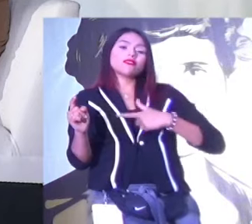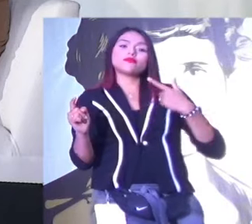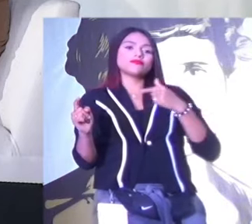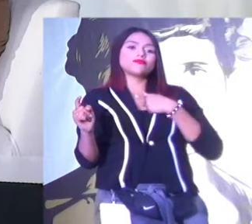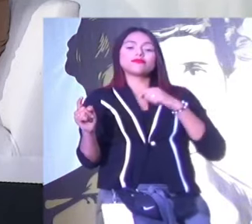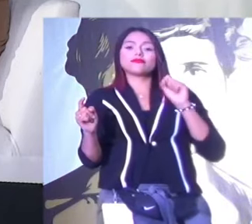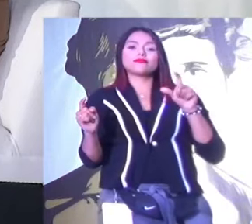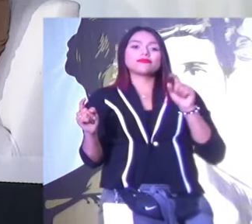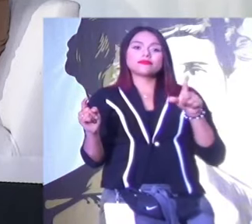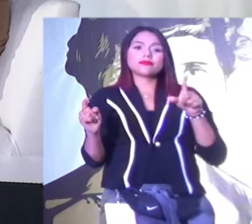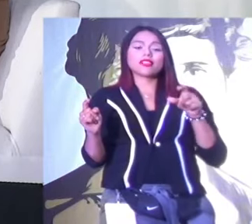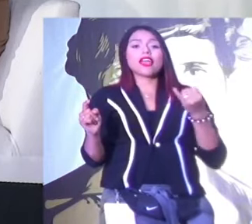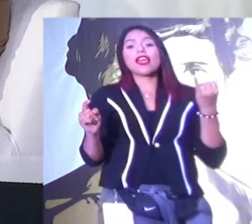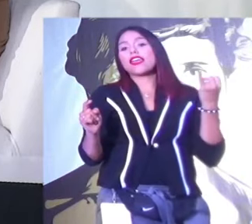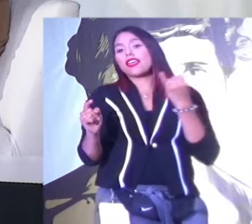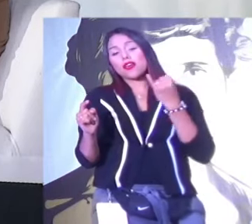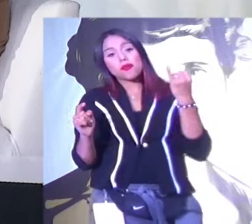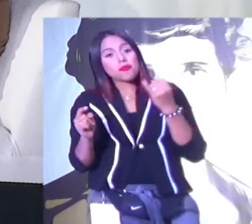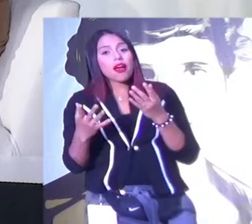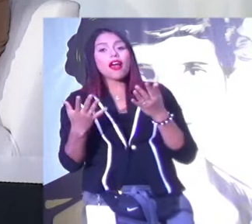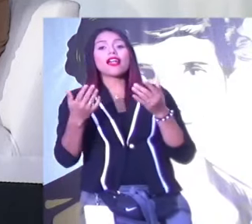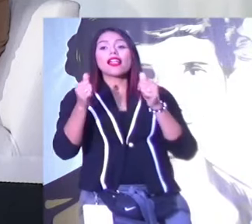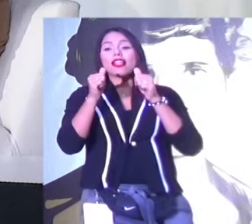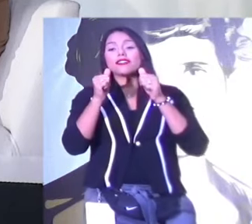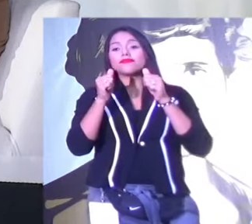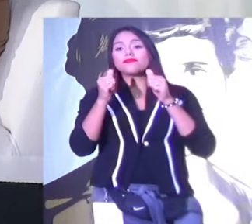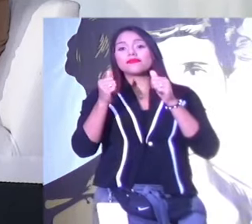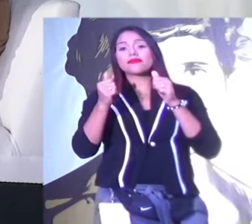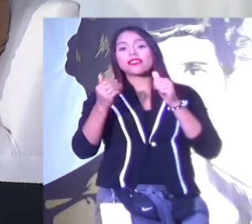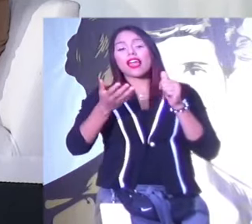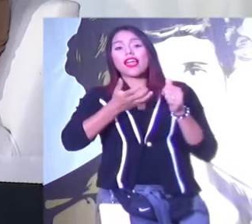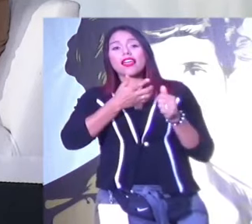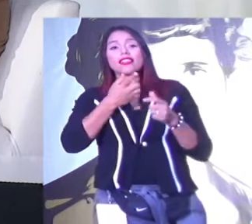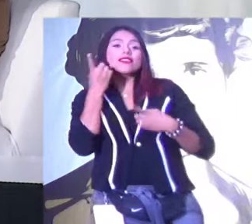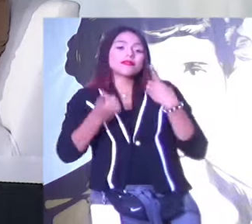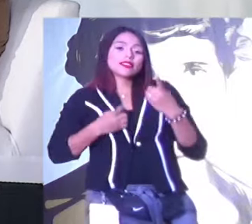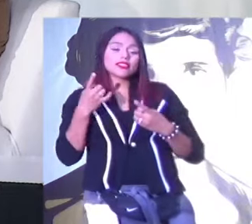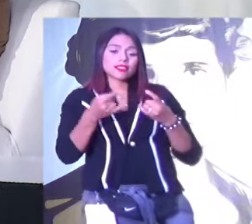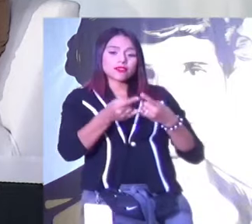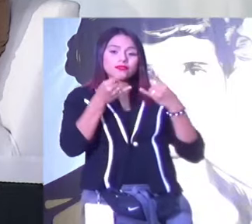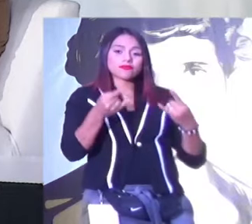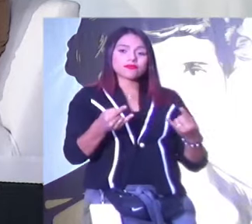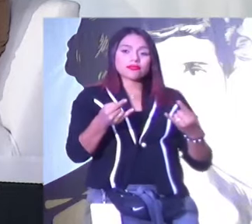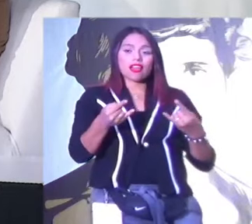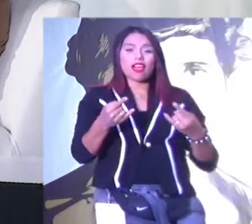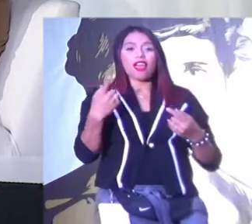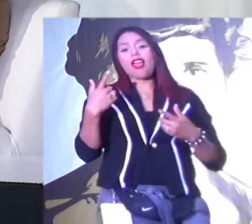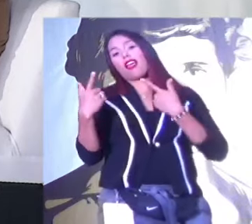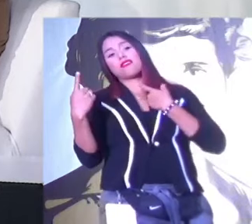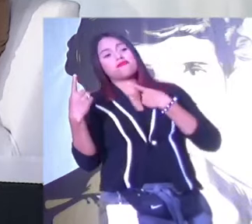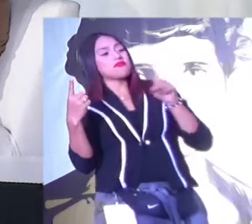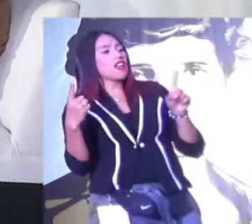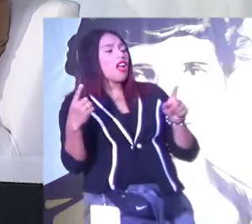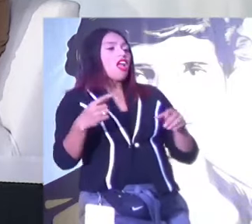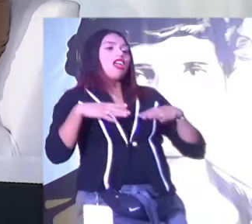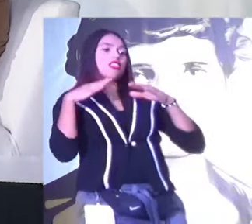ser entretenido por una historia, que no le guste que le den clases, ¿no? O sea, que parece,